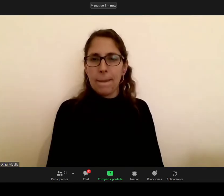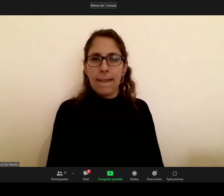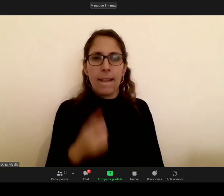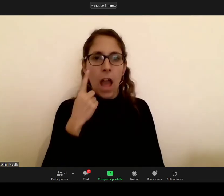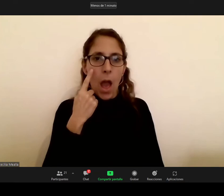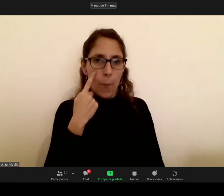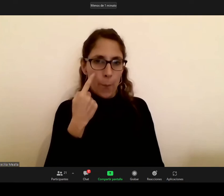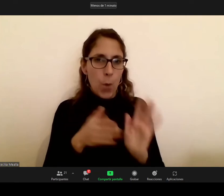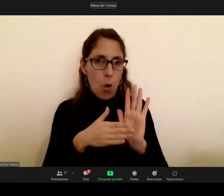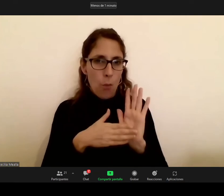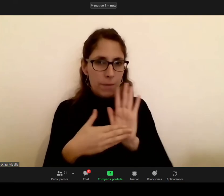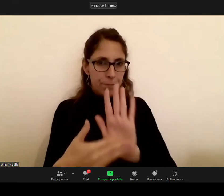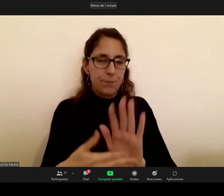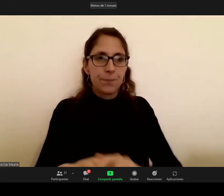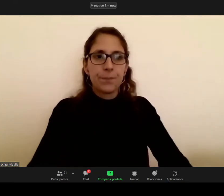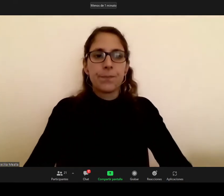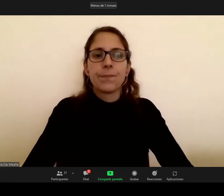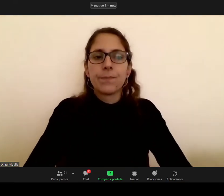voy a intentar.